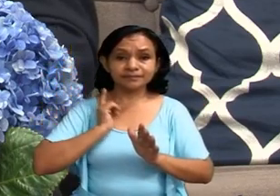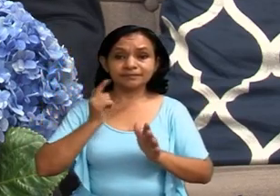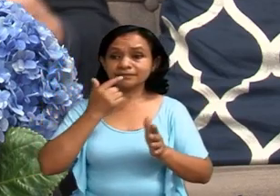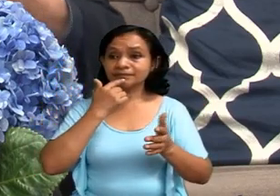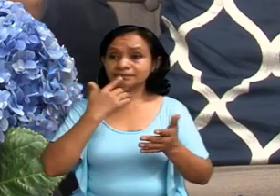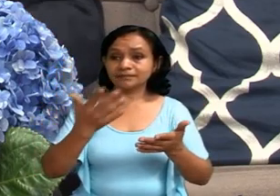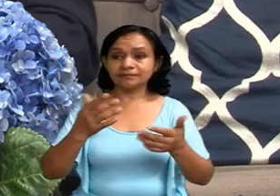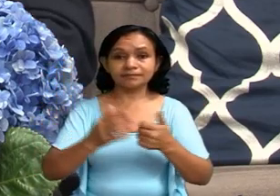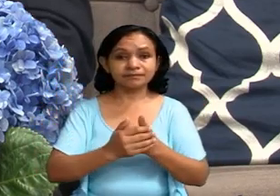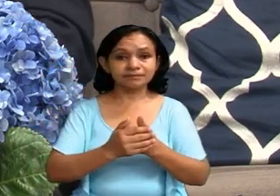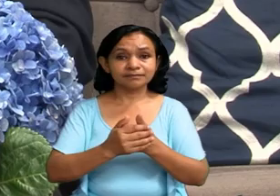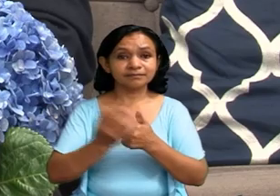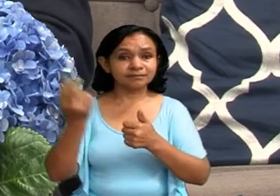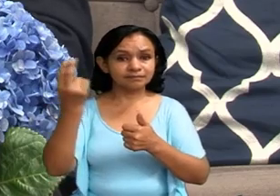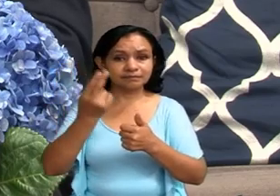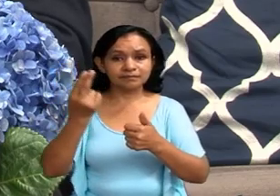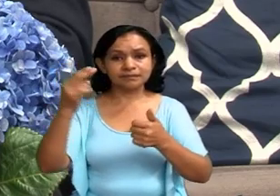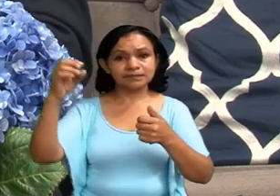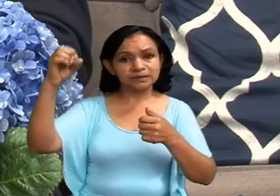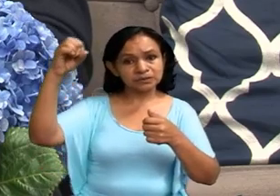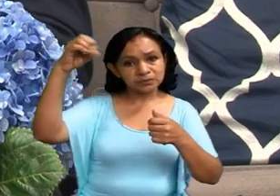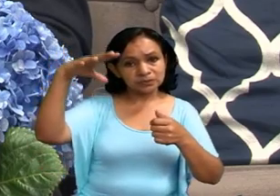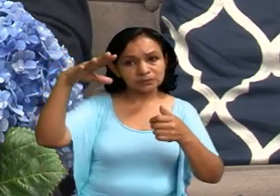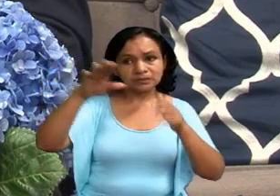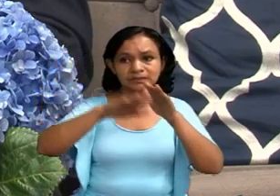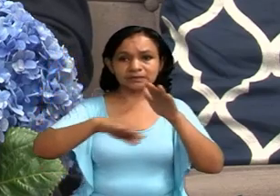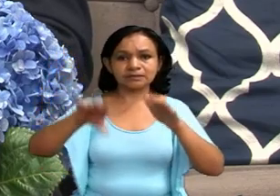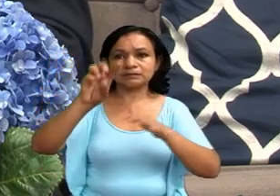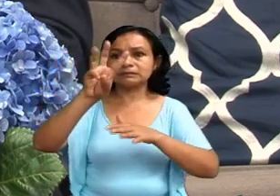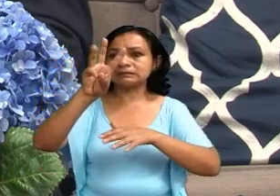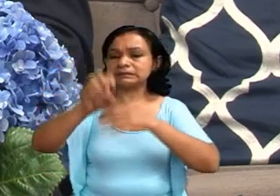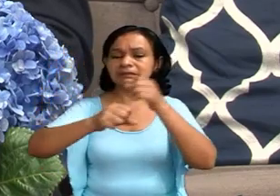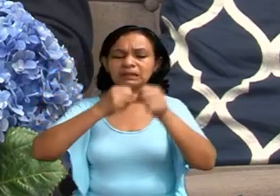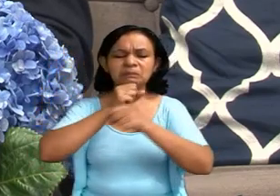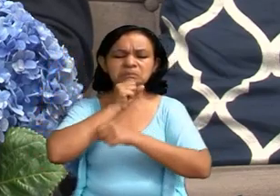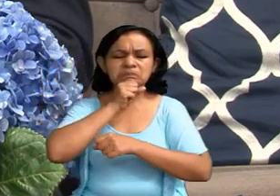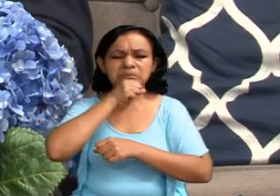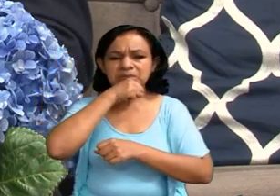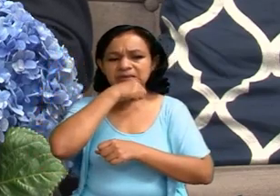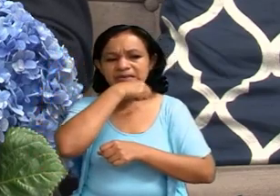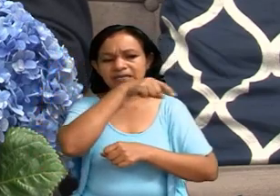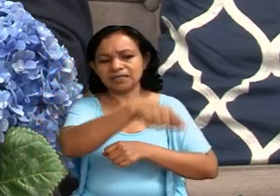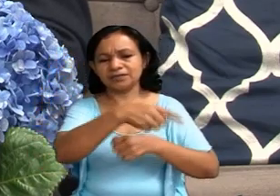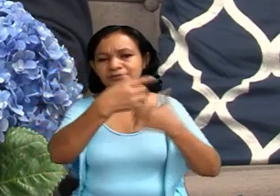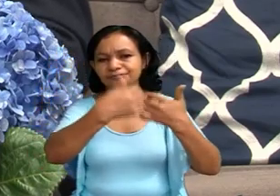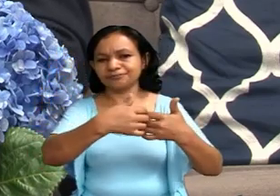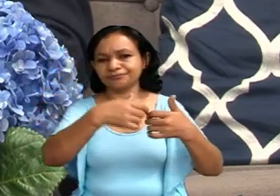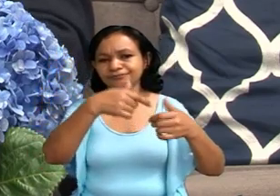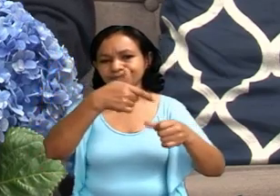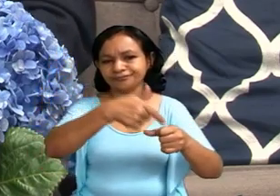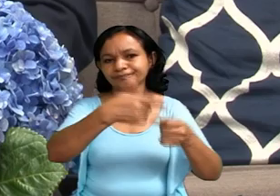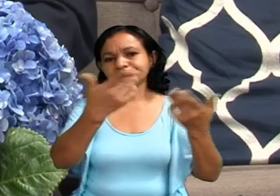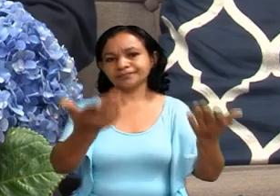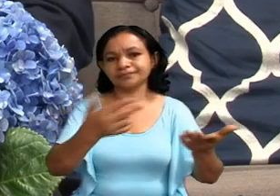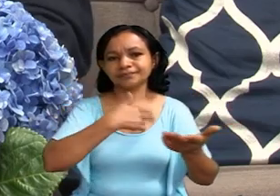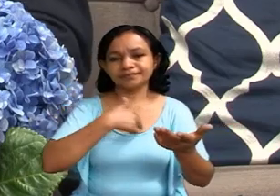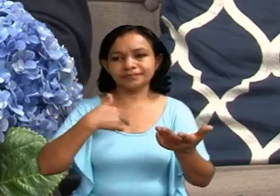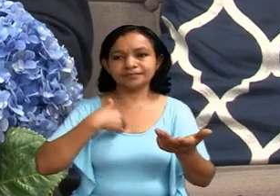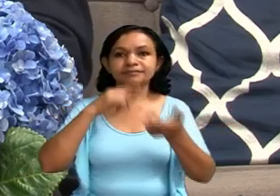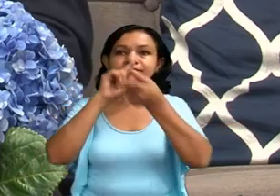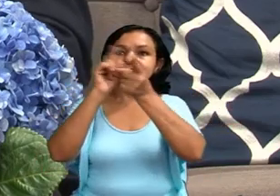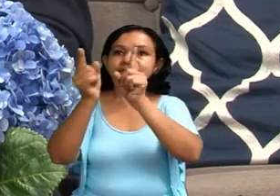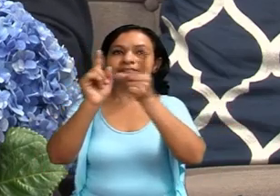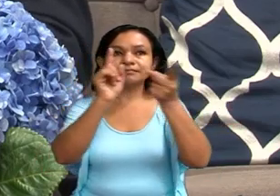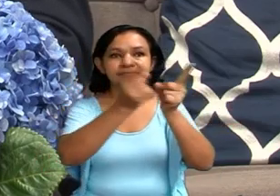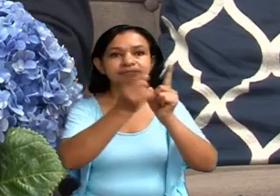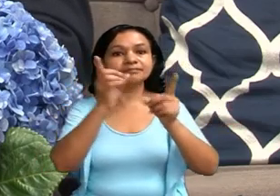el equipo justamente ya sobrepasa los 30 años. Entonces la eficiencia energética es prácticamente cero, ¿me